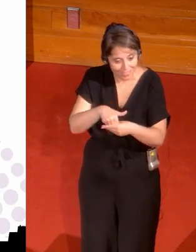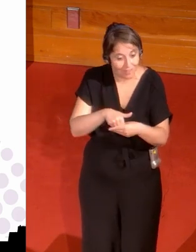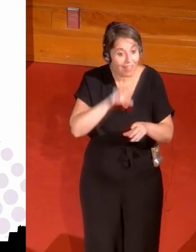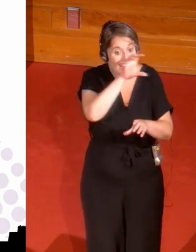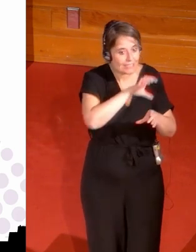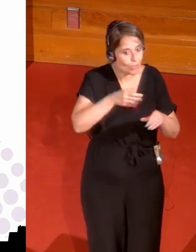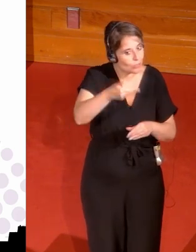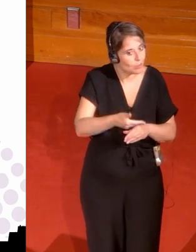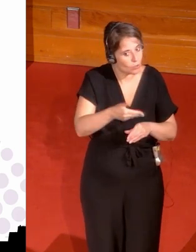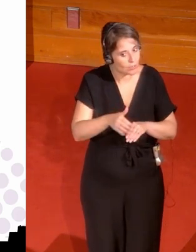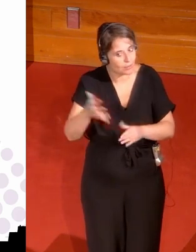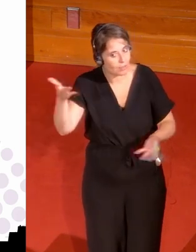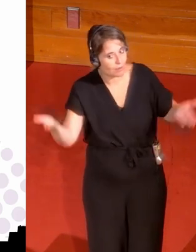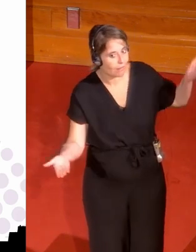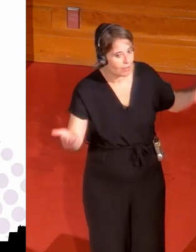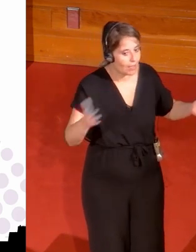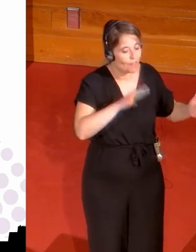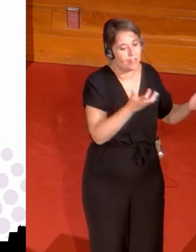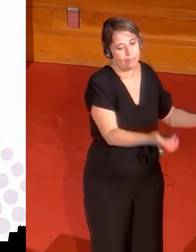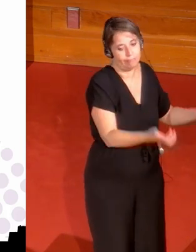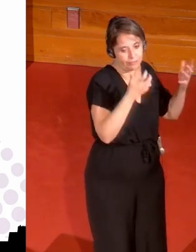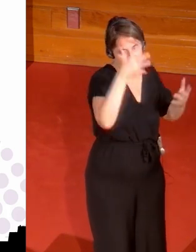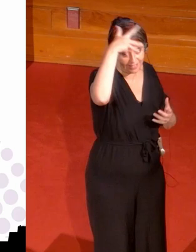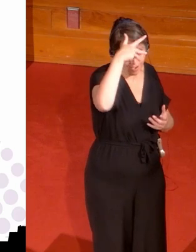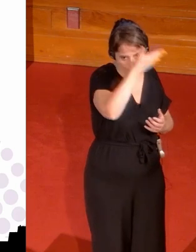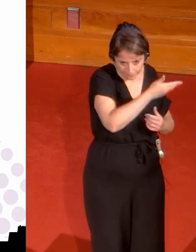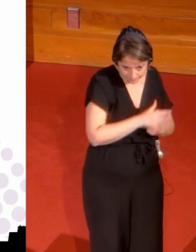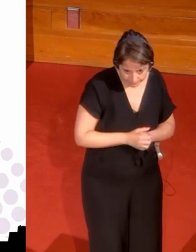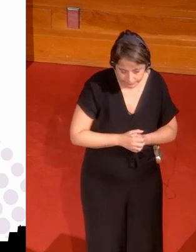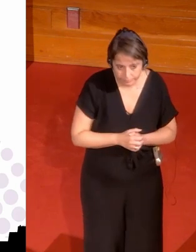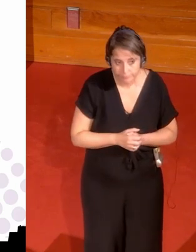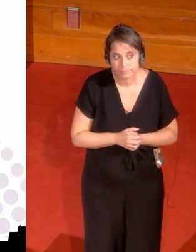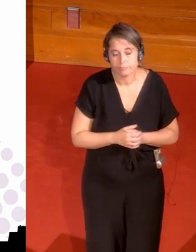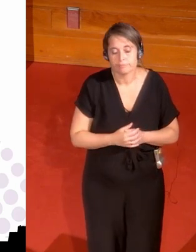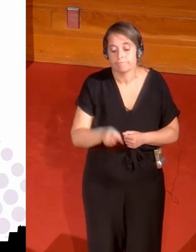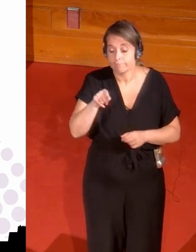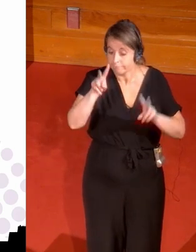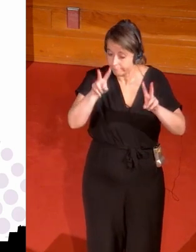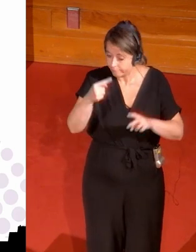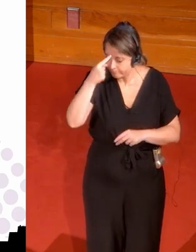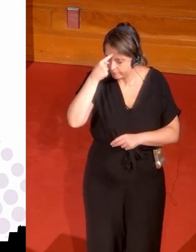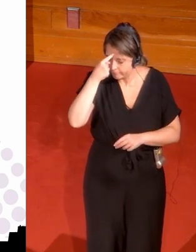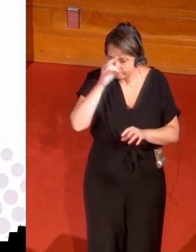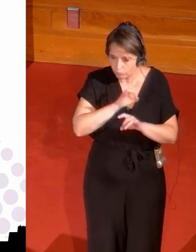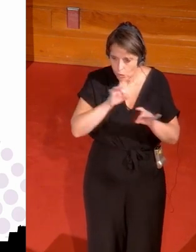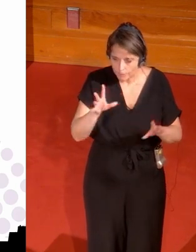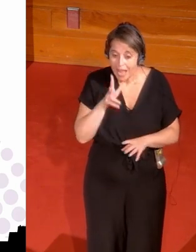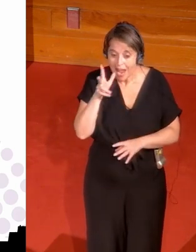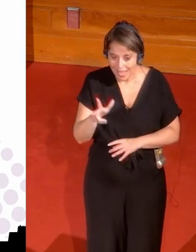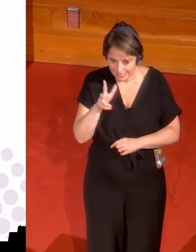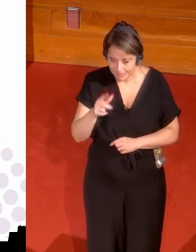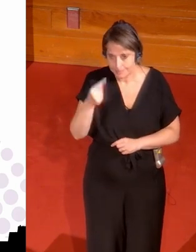elección Pues terminaran de dar la victoria a Trump consciente de eso cala